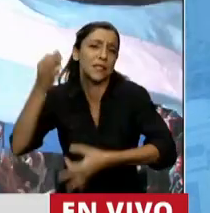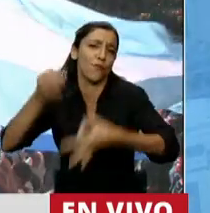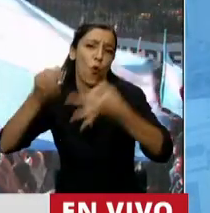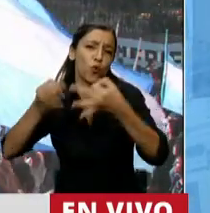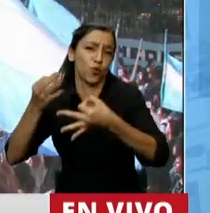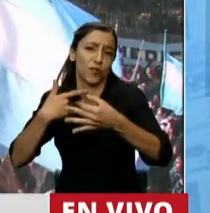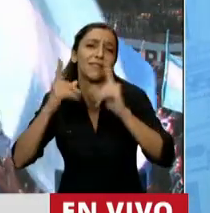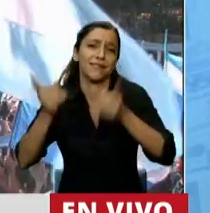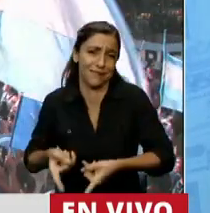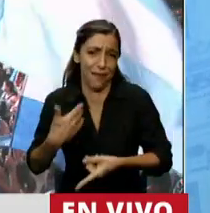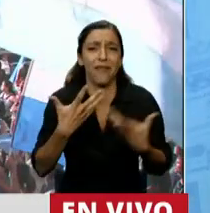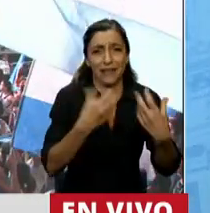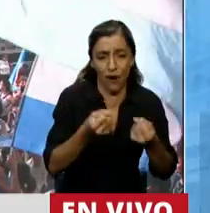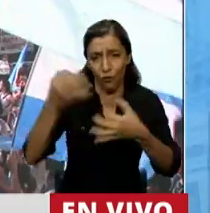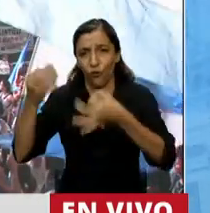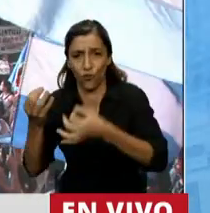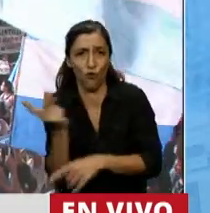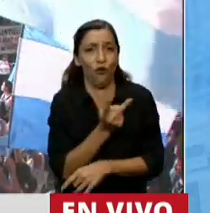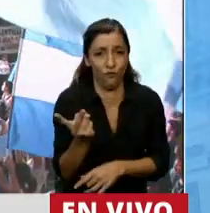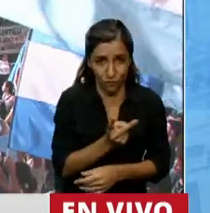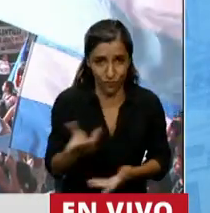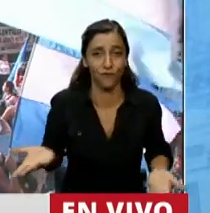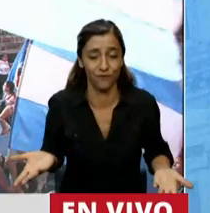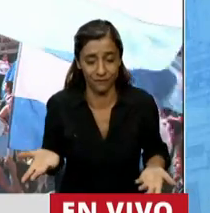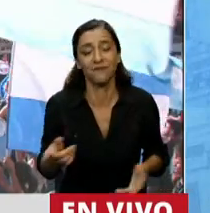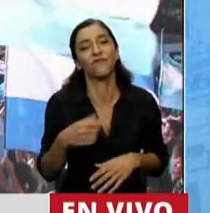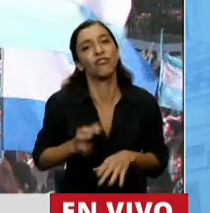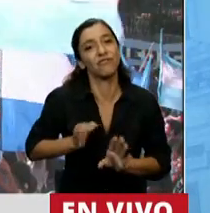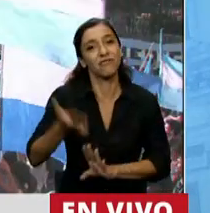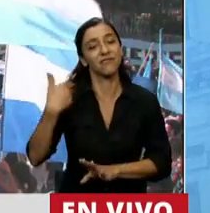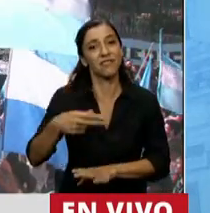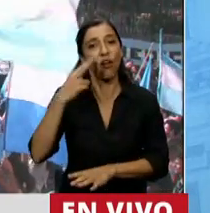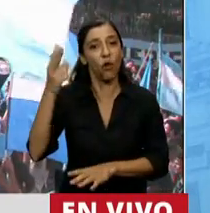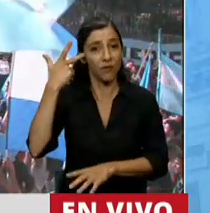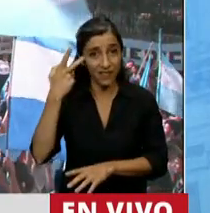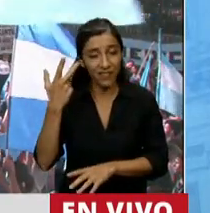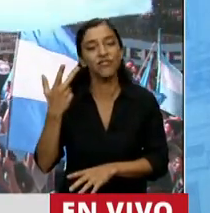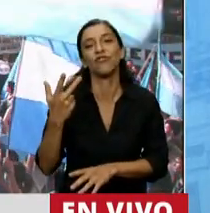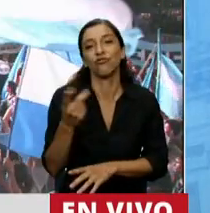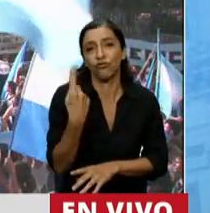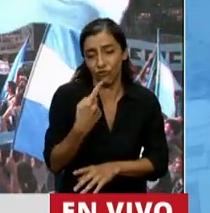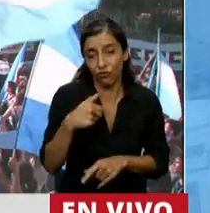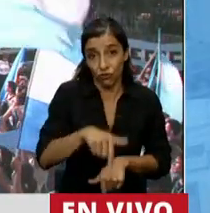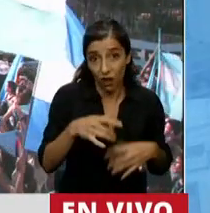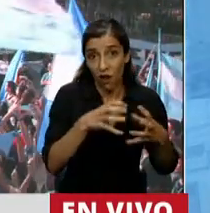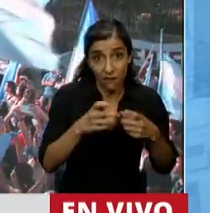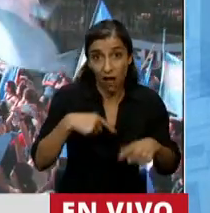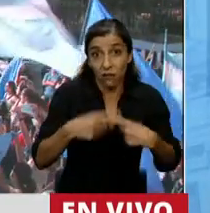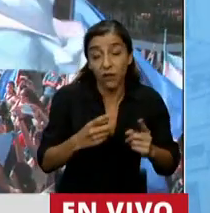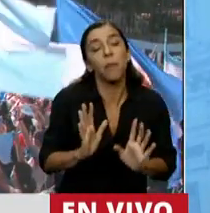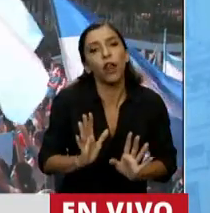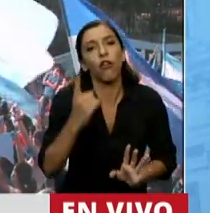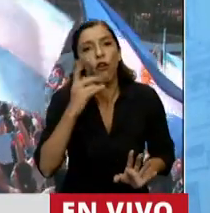También entre el debate que vimos en el 2018 y el debate que estamos dando ahora, la posición oficial de quienes impulsan este proyecto